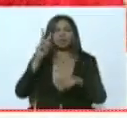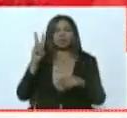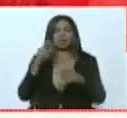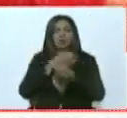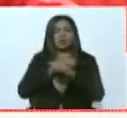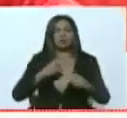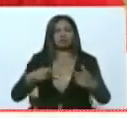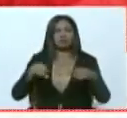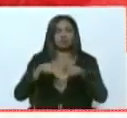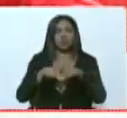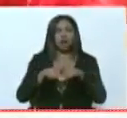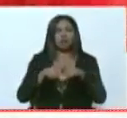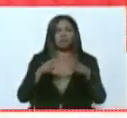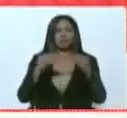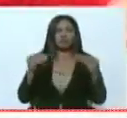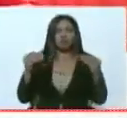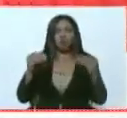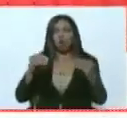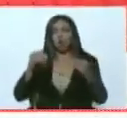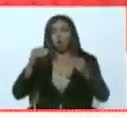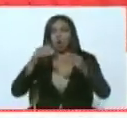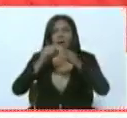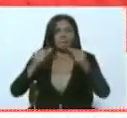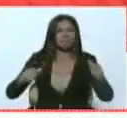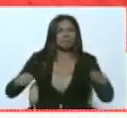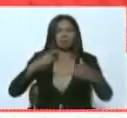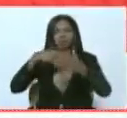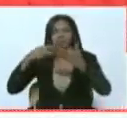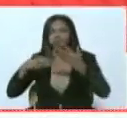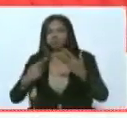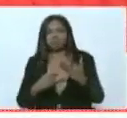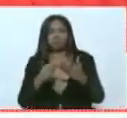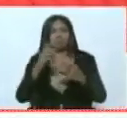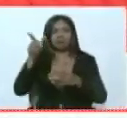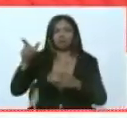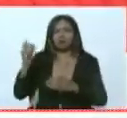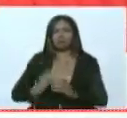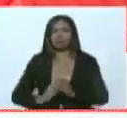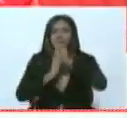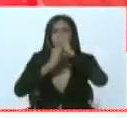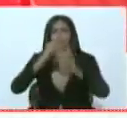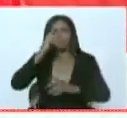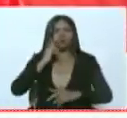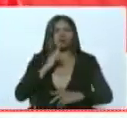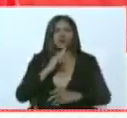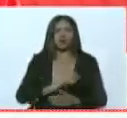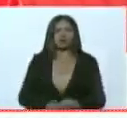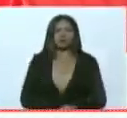ejércitos de campesinos, mulatos, negros, esclavos que lideró Bolívar.